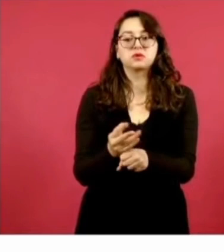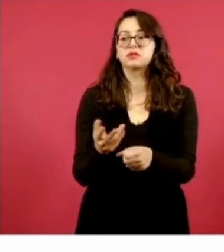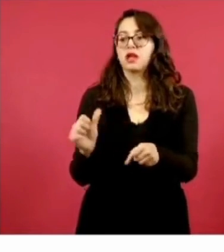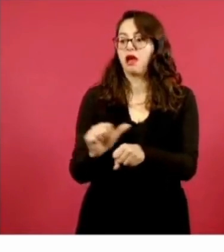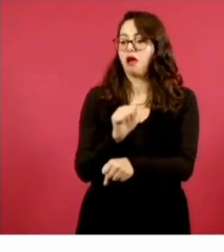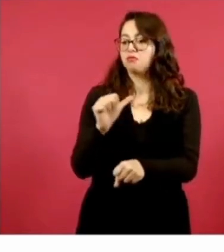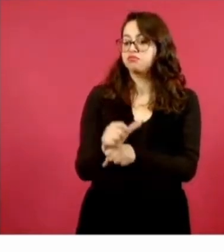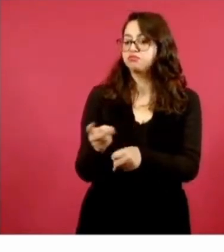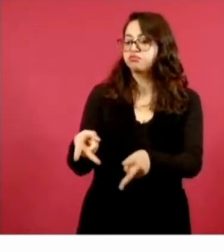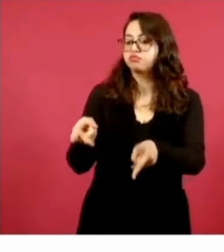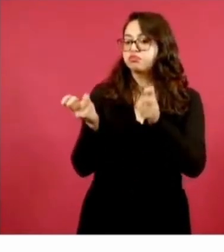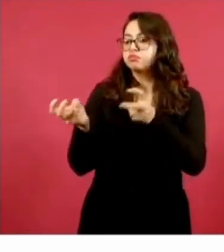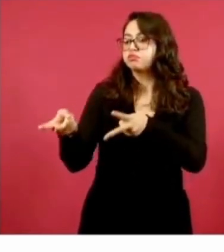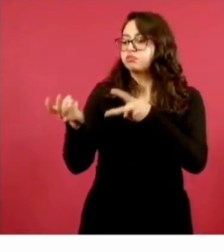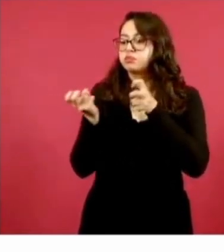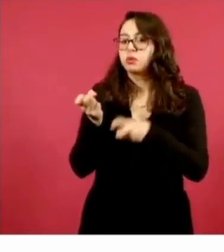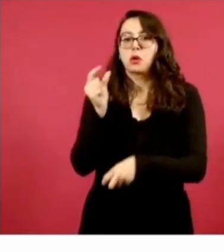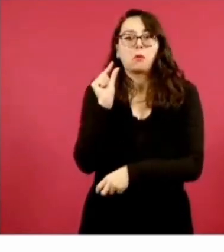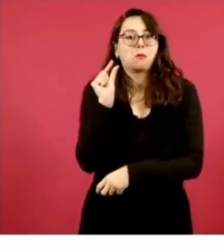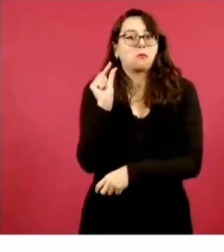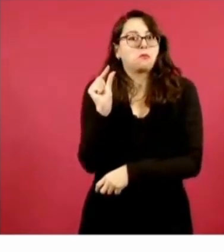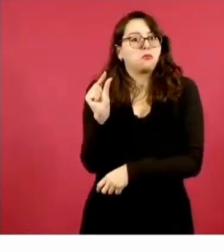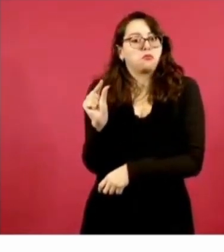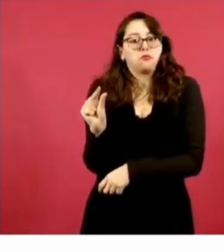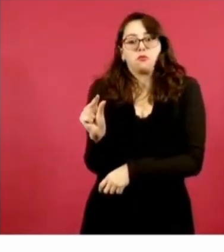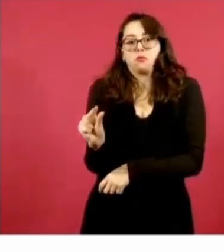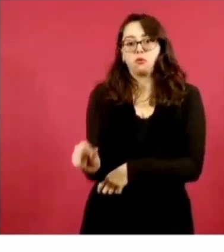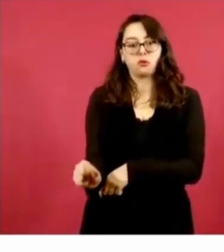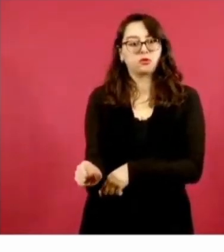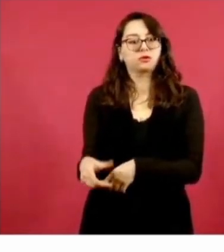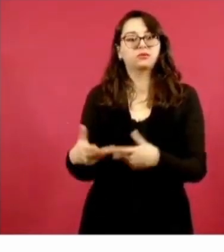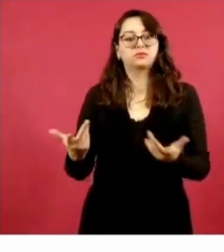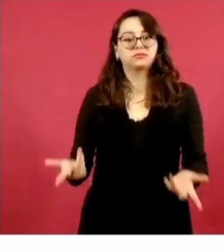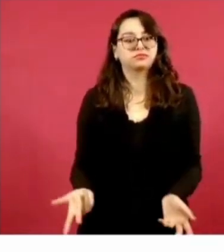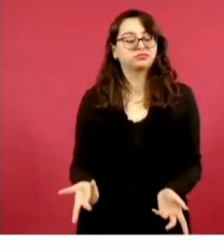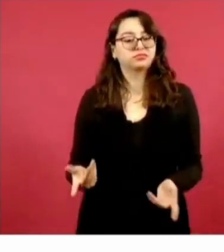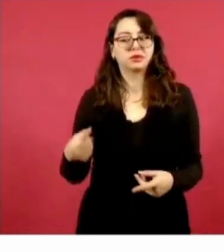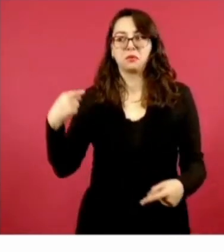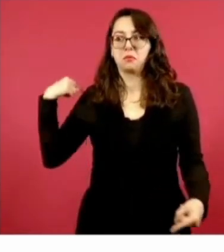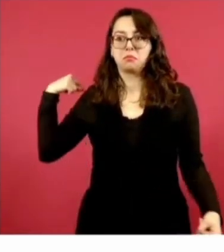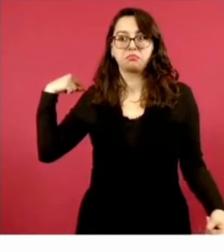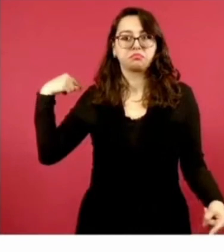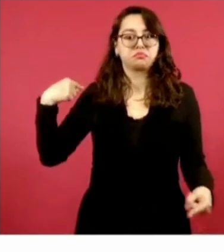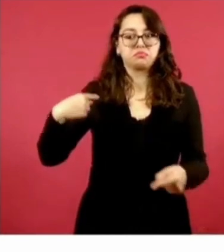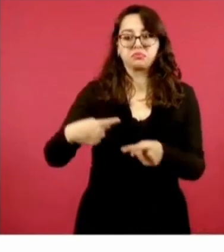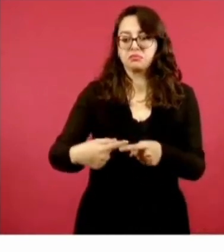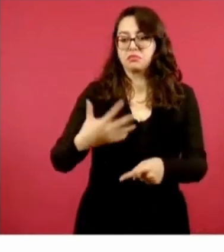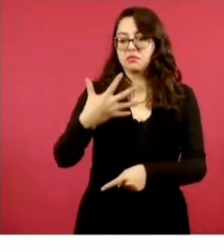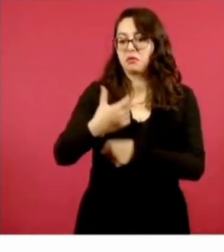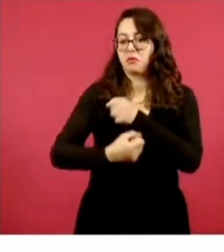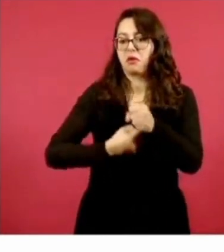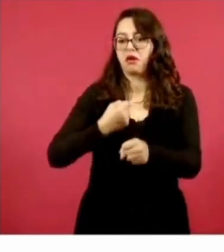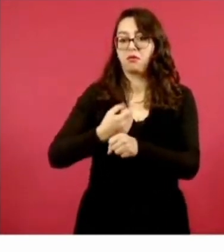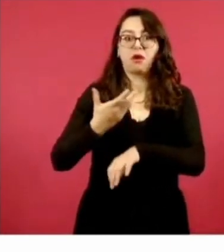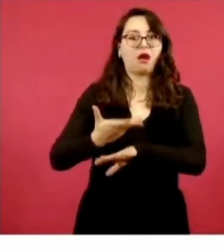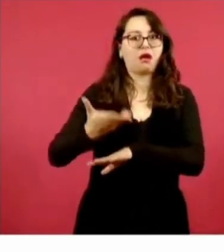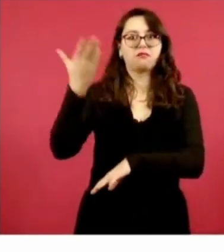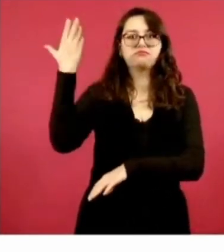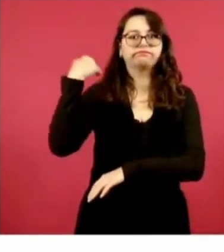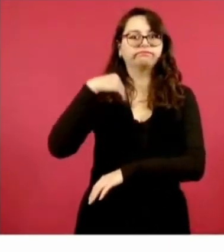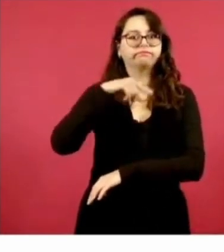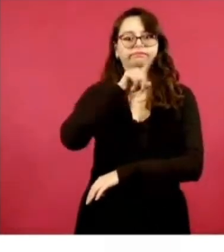si se fijan pues no se habían tenido esos resultados en eh años anteriores adelante